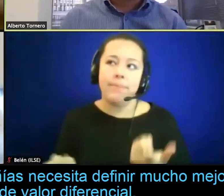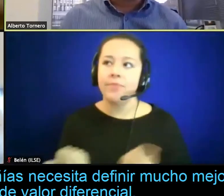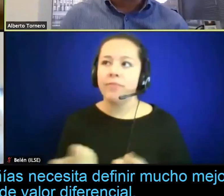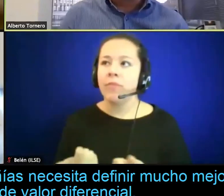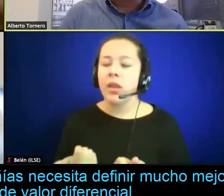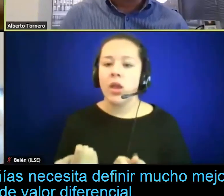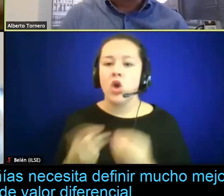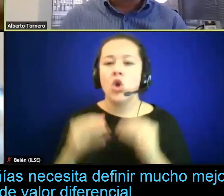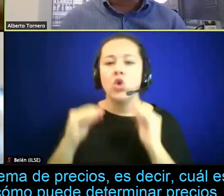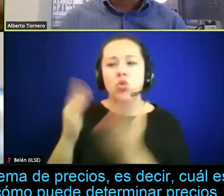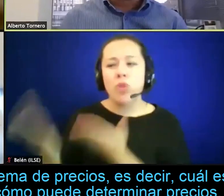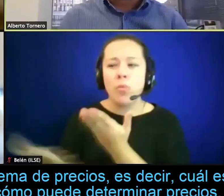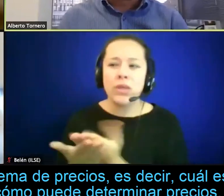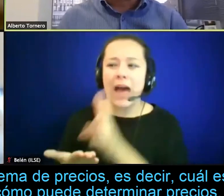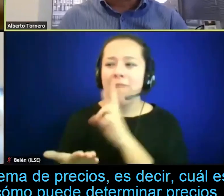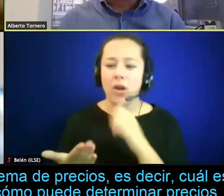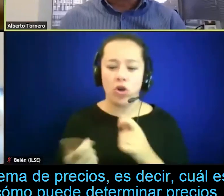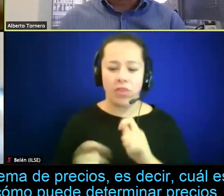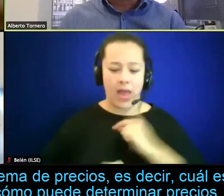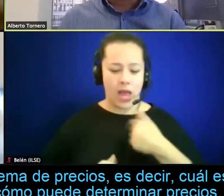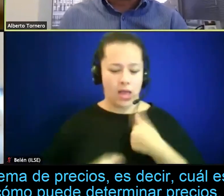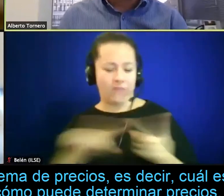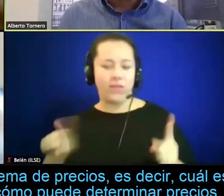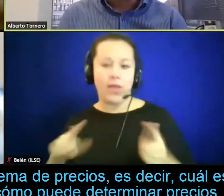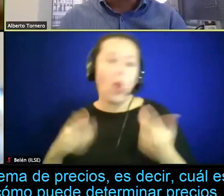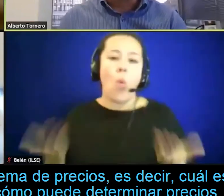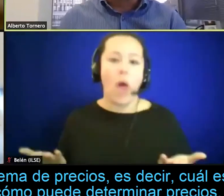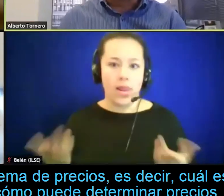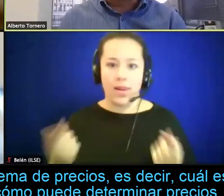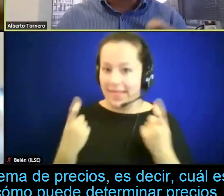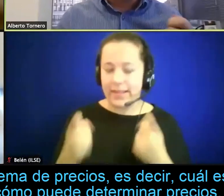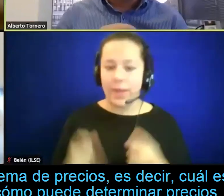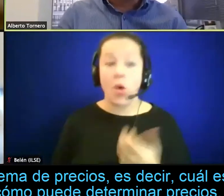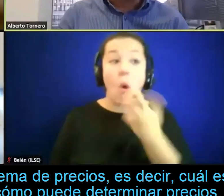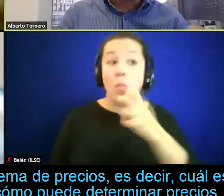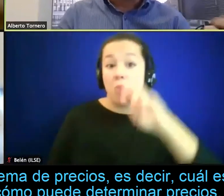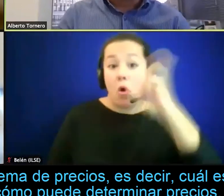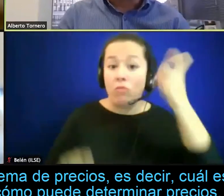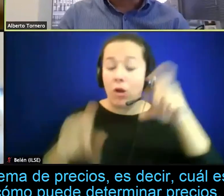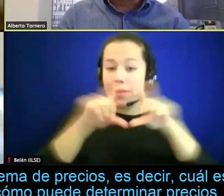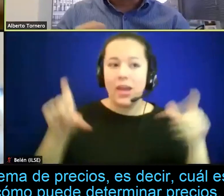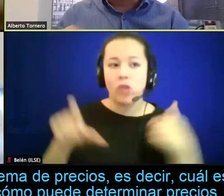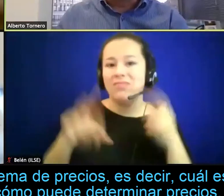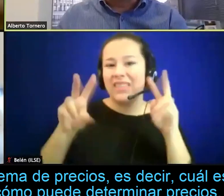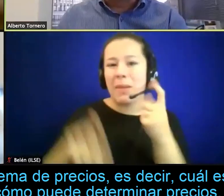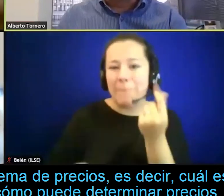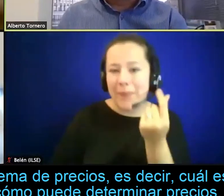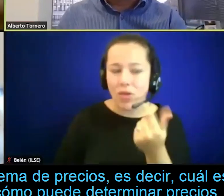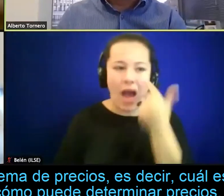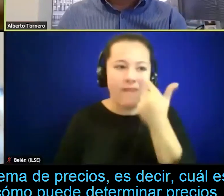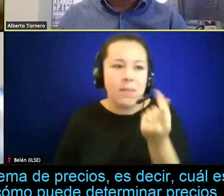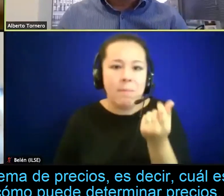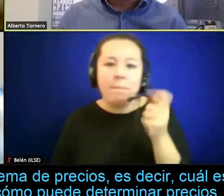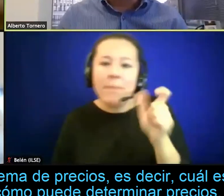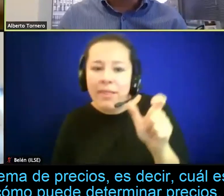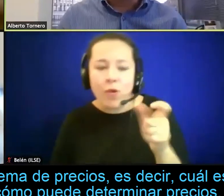propuesta de valor diferencial. Otra compañía puede tener un tema de precios, es decir, cuál es el coste, cuál es el